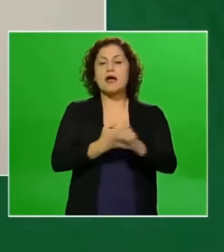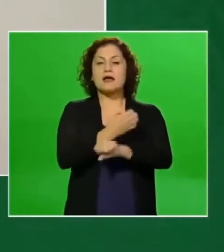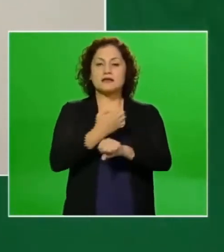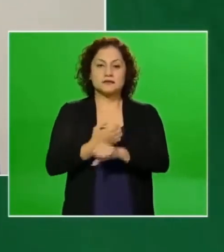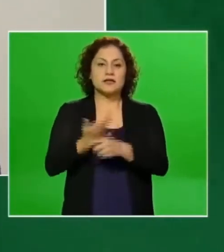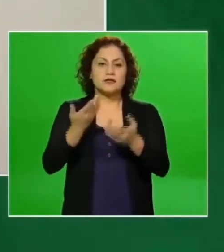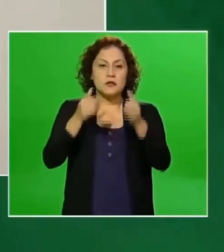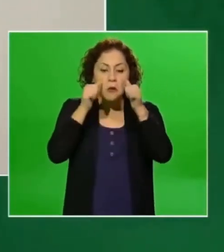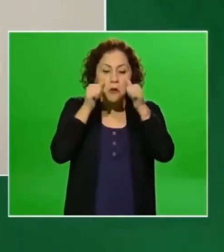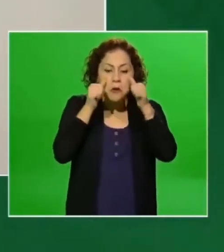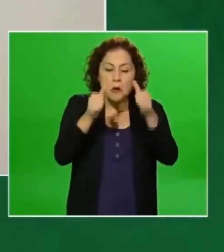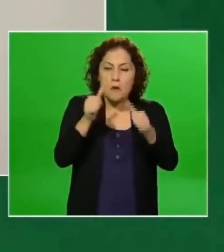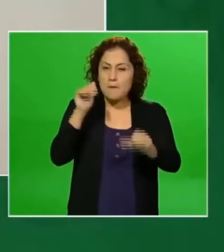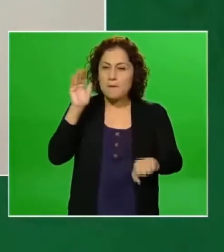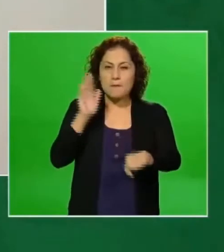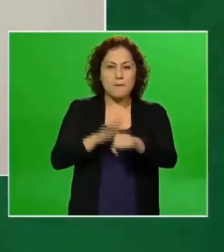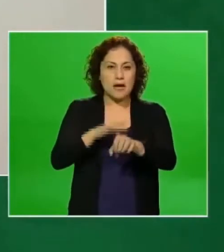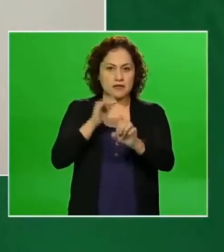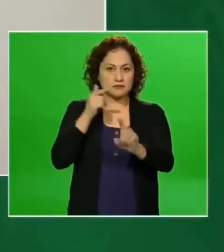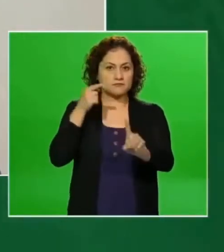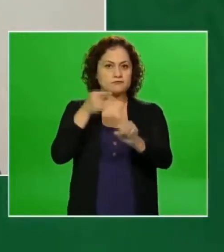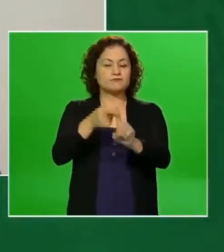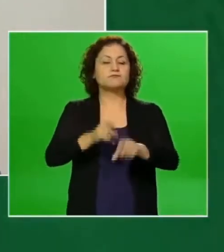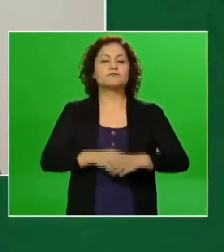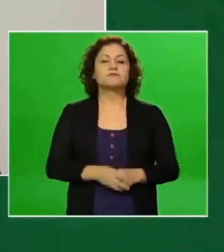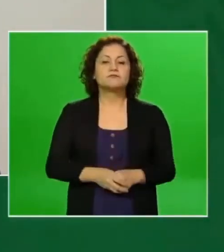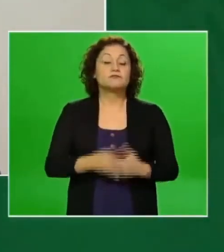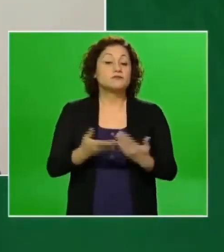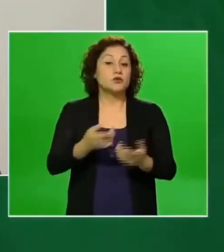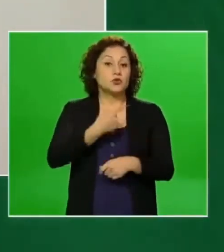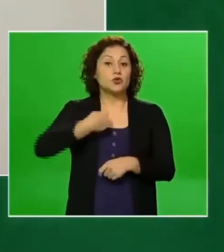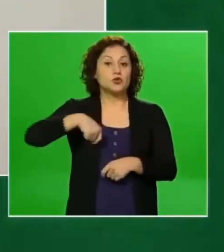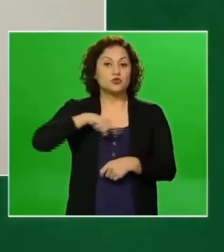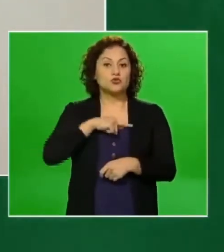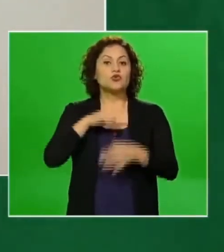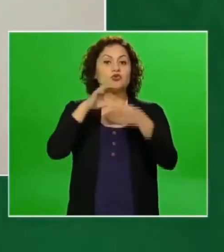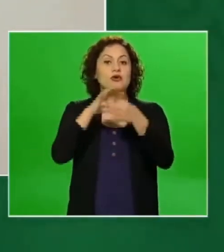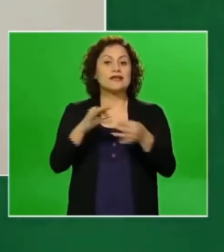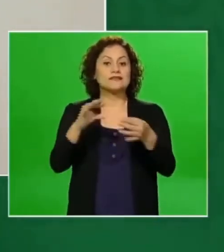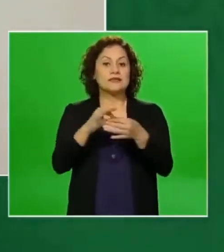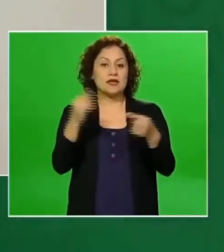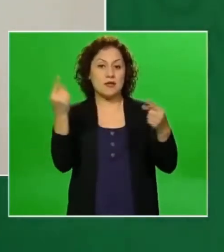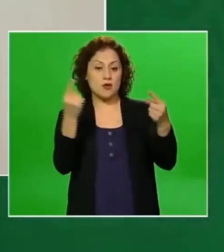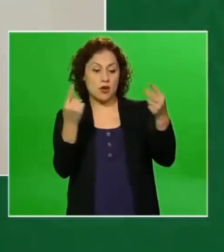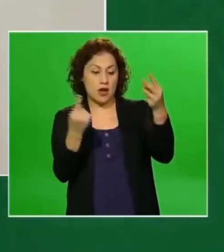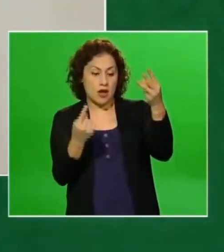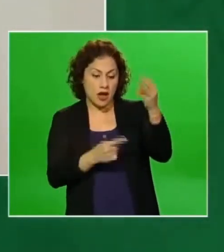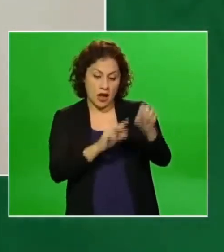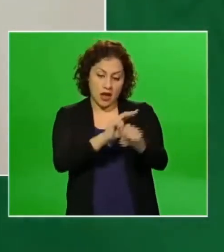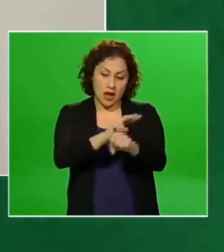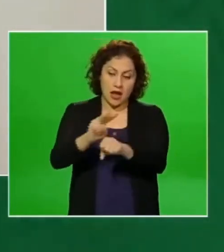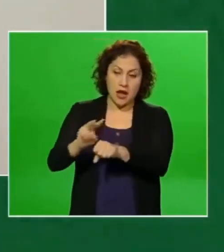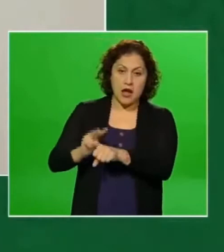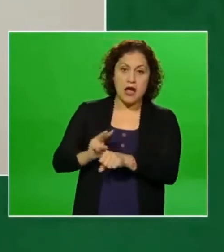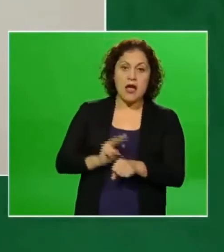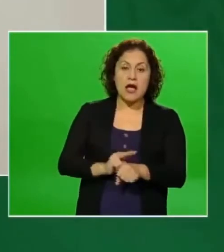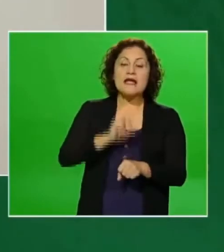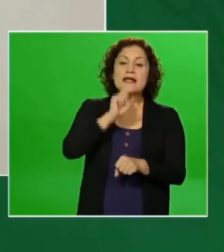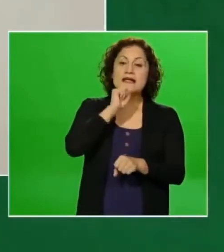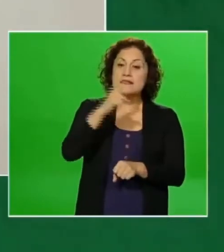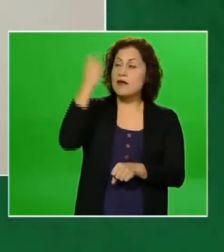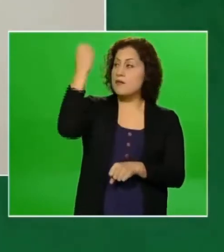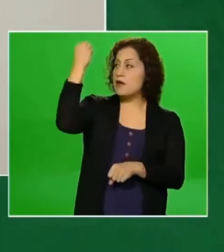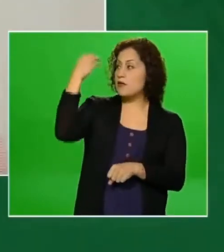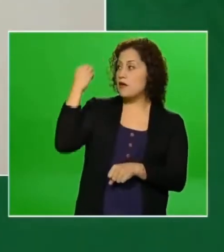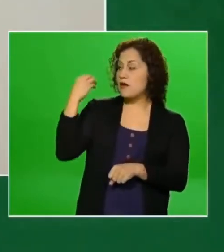las mismas. Y hablamos siempre de las acciones porque recordemos que ese es uno de los objetivos principales del semáforo. El semáforo